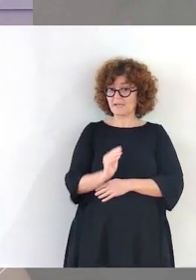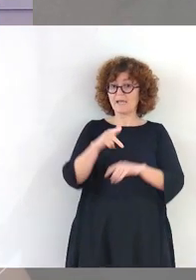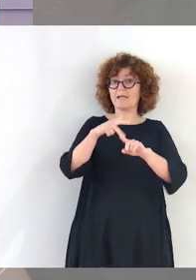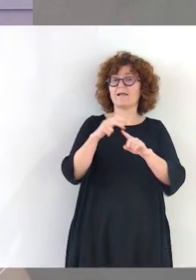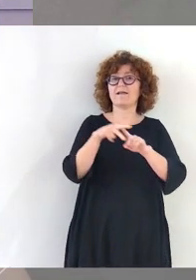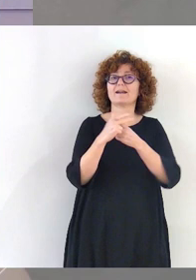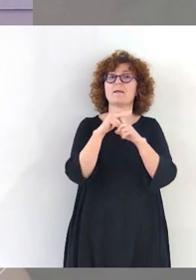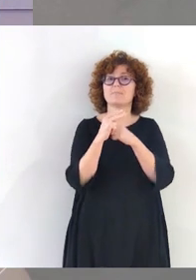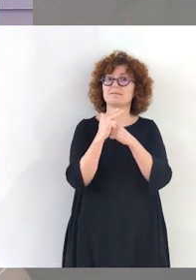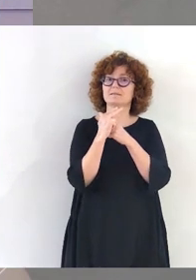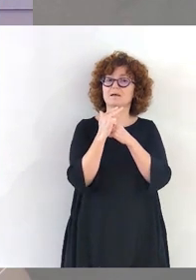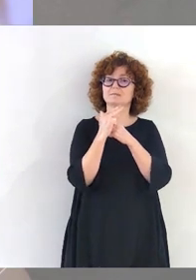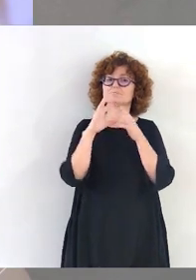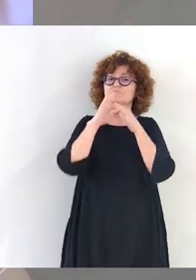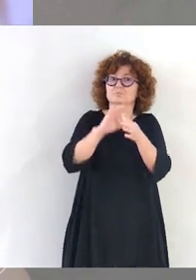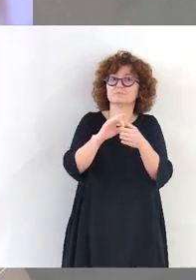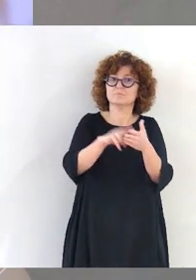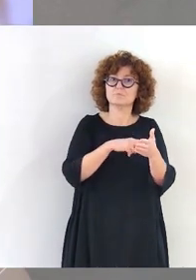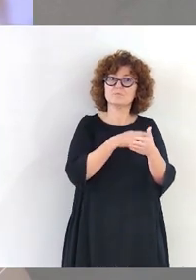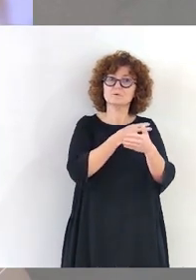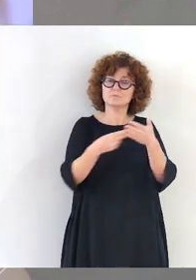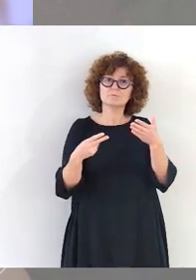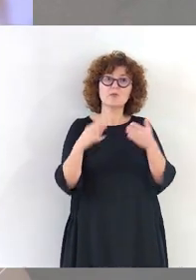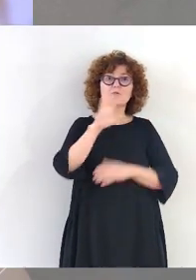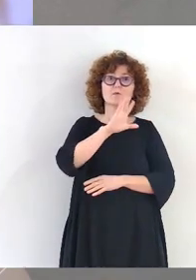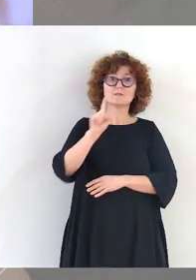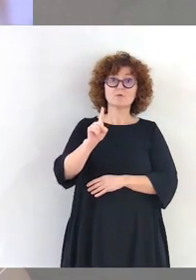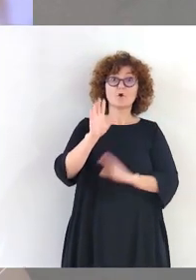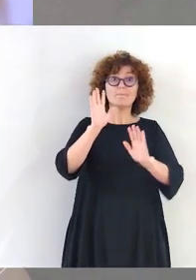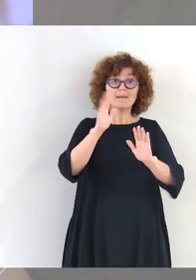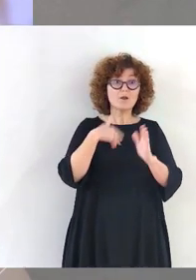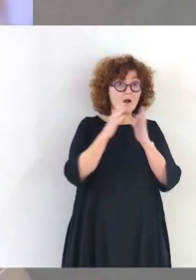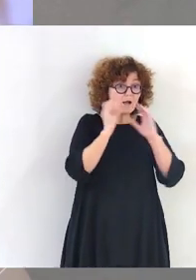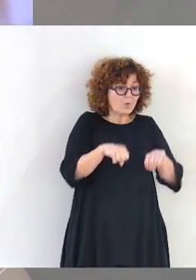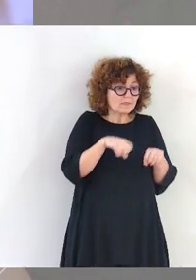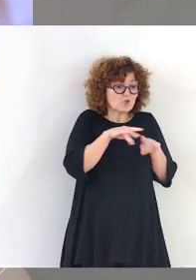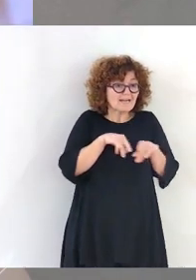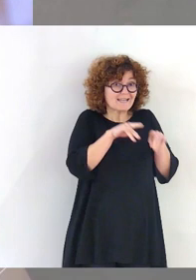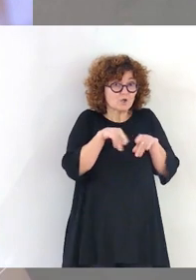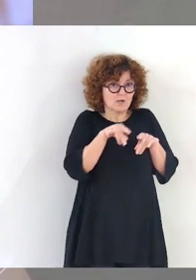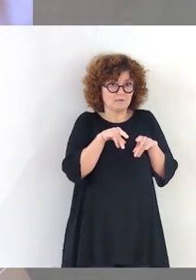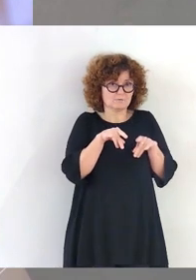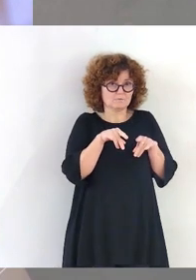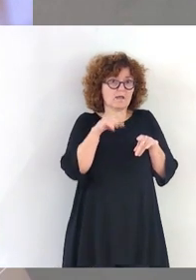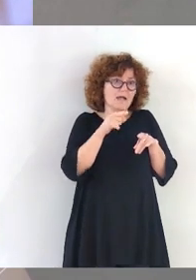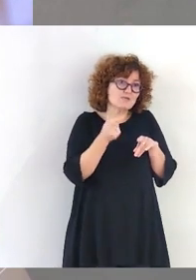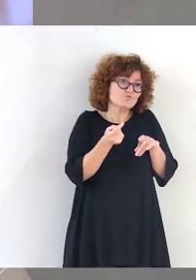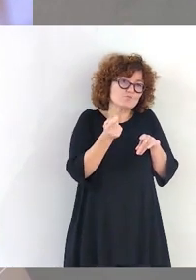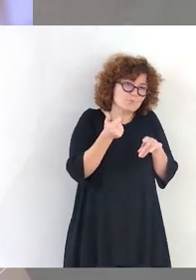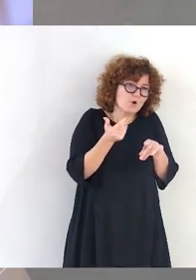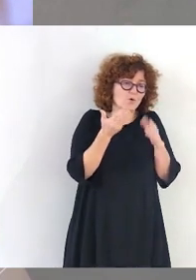adheridas al al protocolo del 51 pero que son regionales en las que se ha abierto un poco